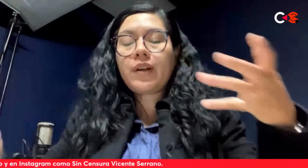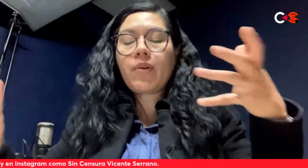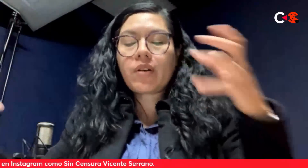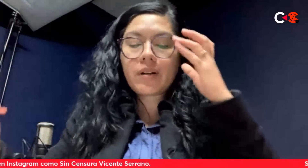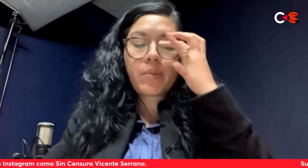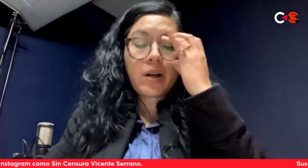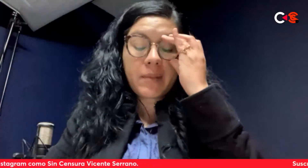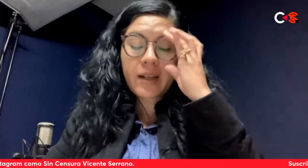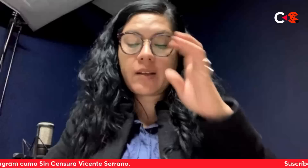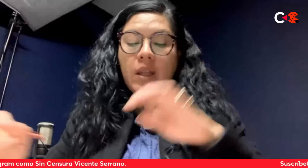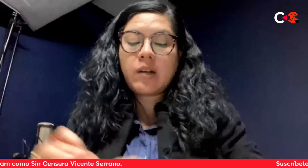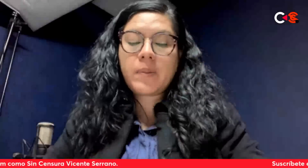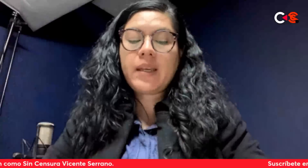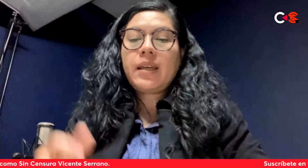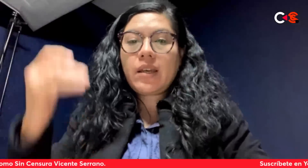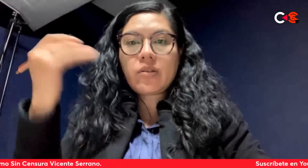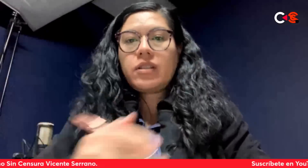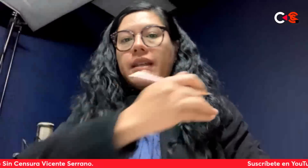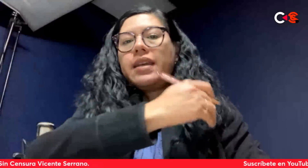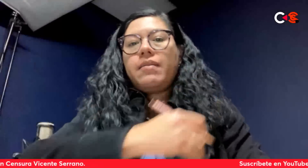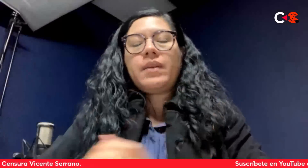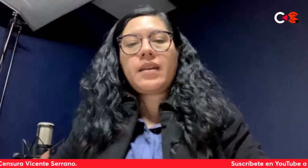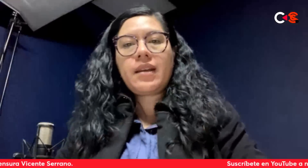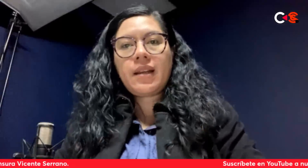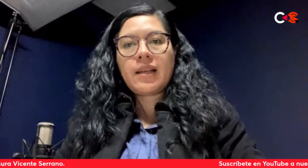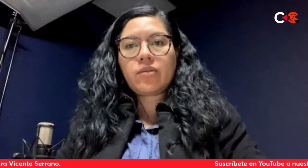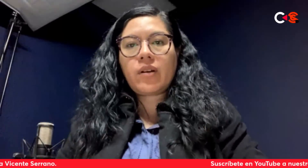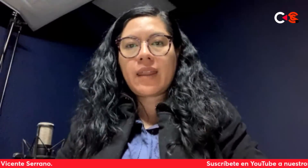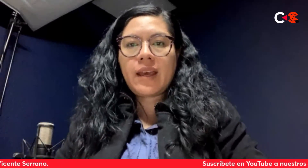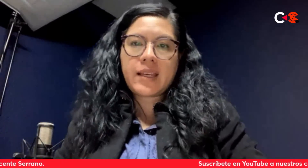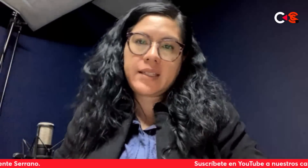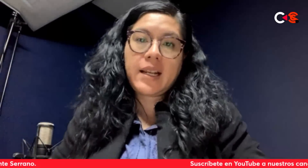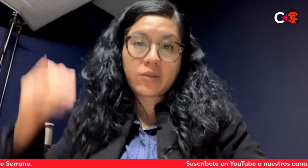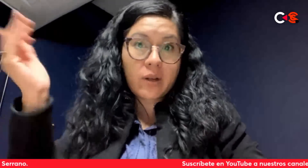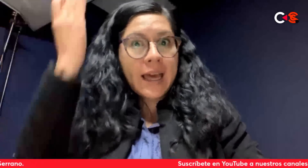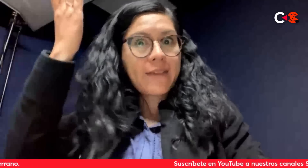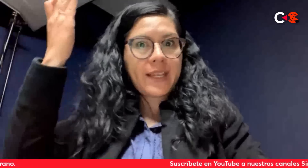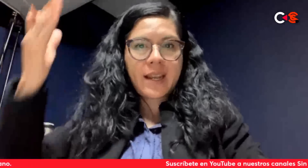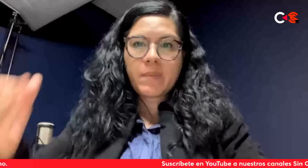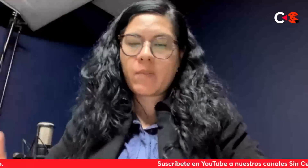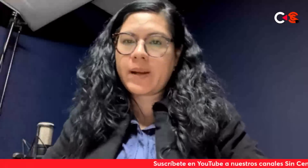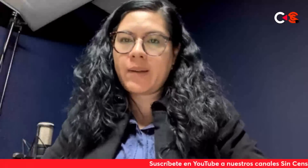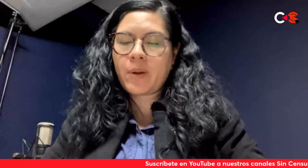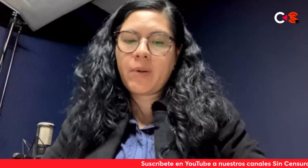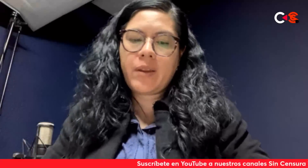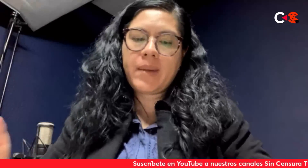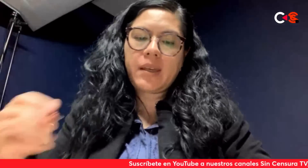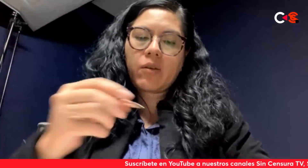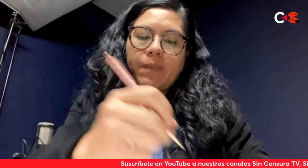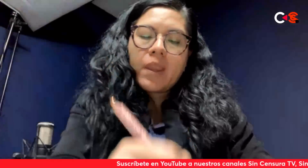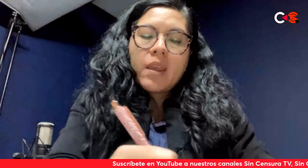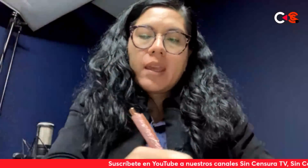mucho fervor por la Virgen de Guadalupe, entonces ahí viene la estocada, ahí sí, la estocada final, pero para el pueblo